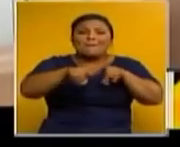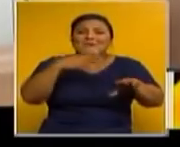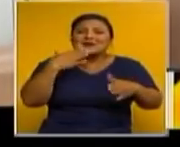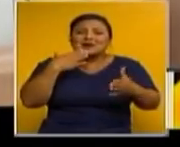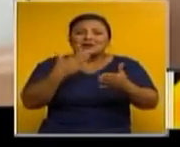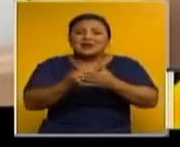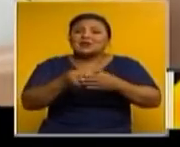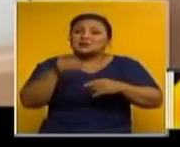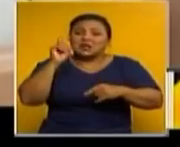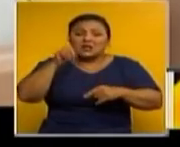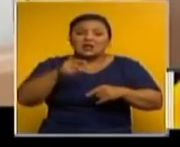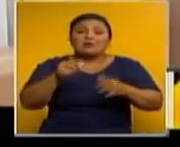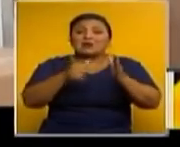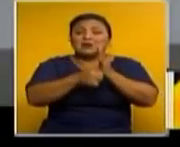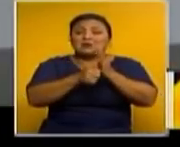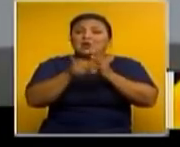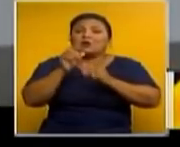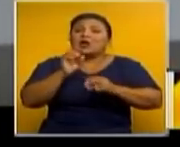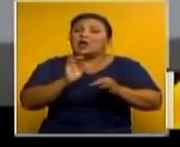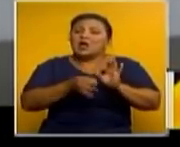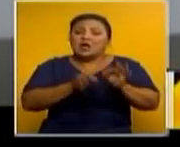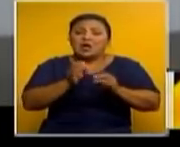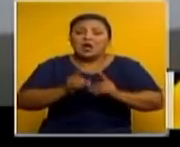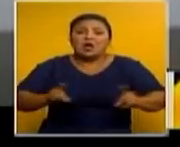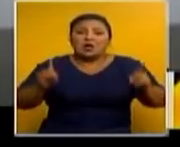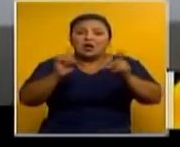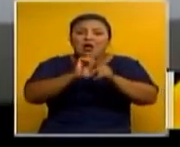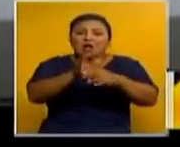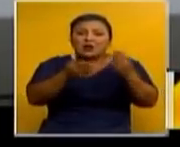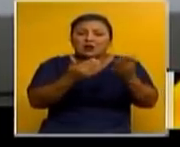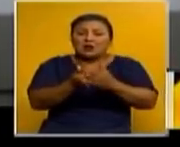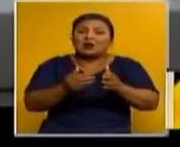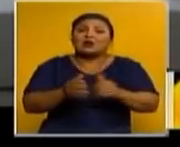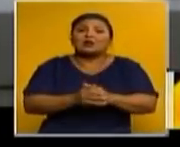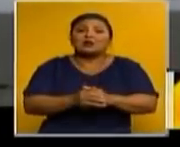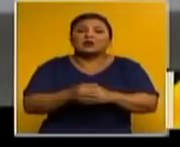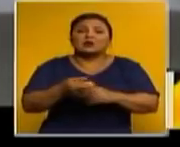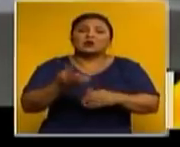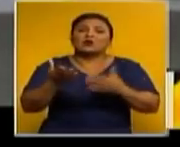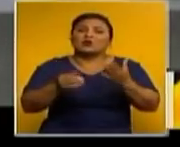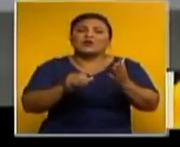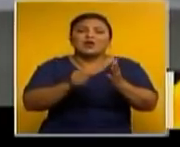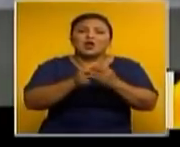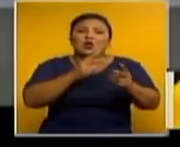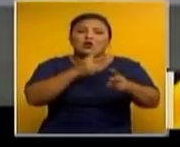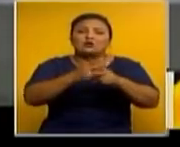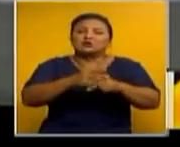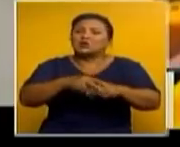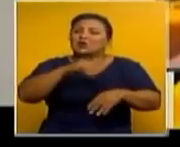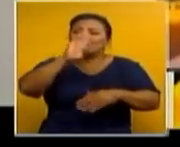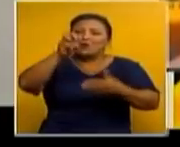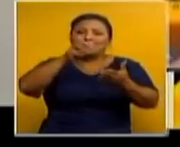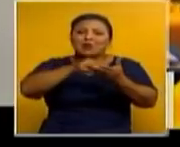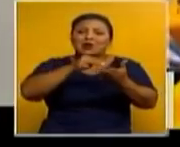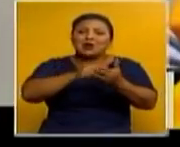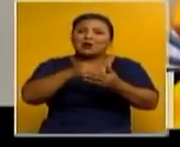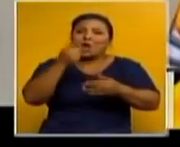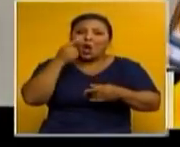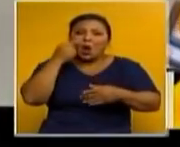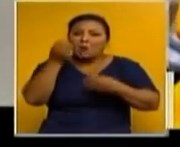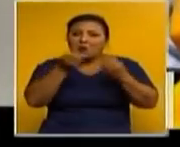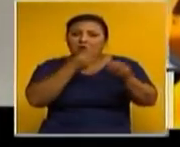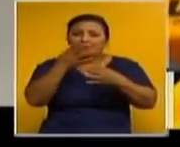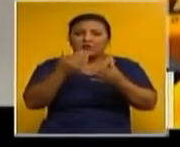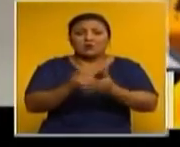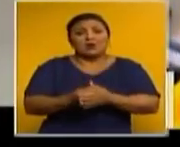actualizar la base. Así lo aseguró Richard Vera, presidente del Consejo Electoral en Manabí, Puerto Viejo. Creo que en el caso